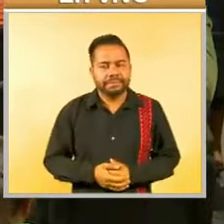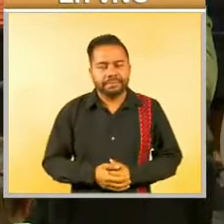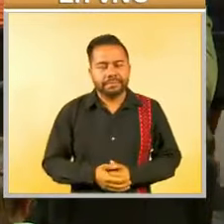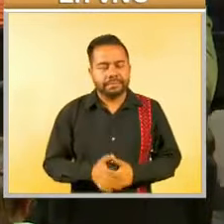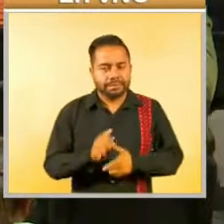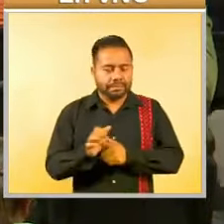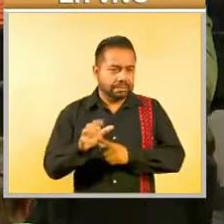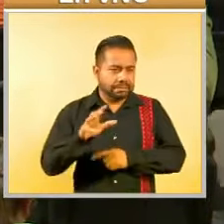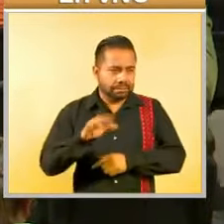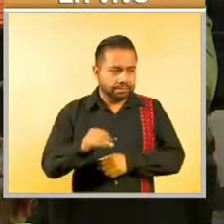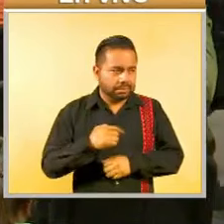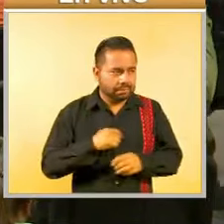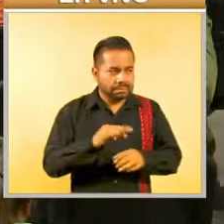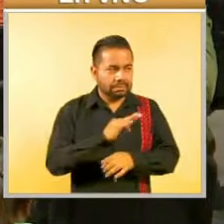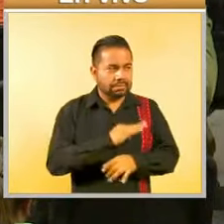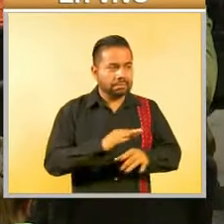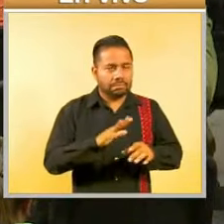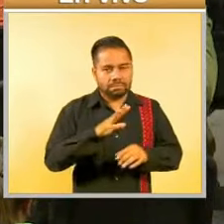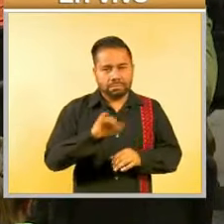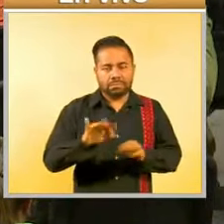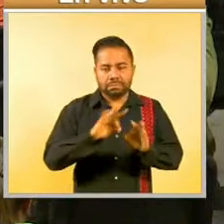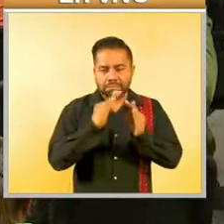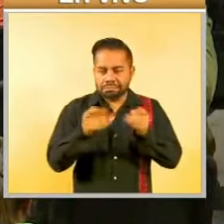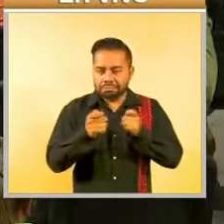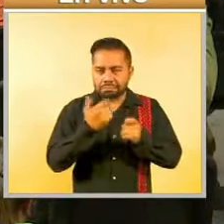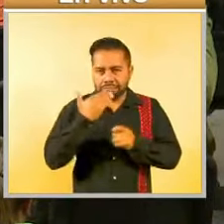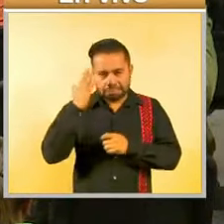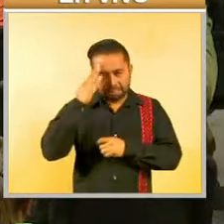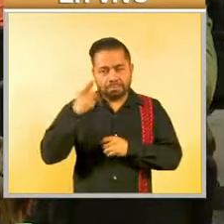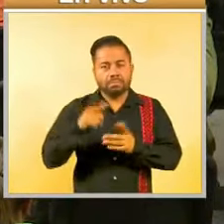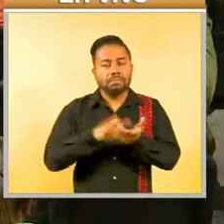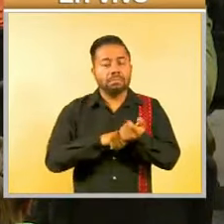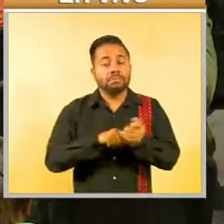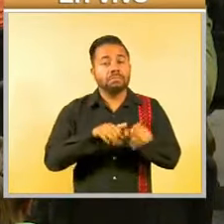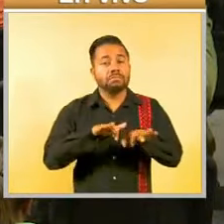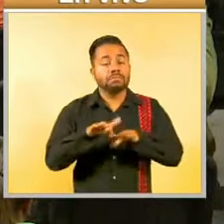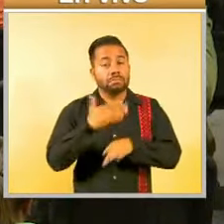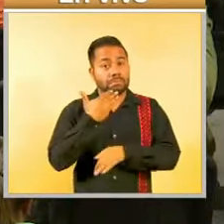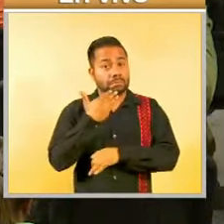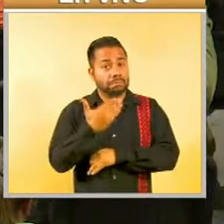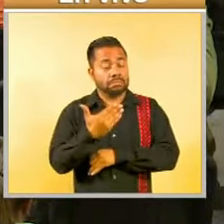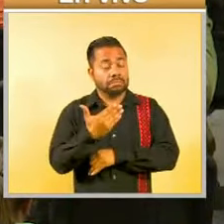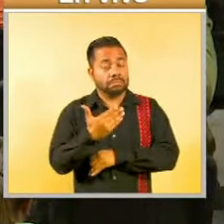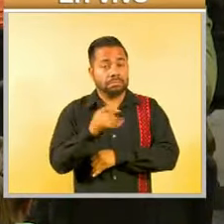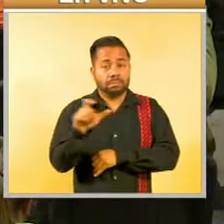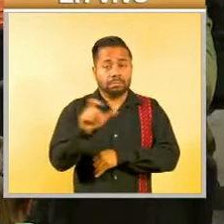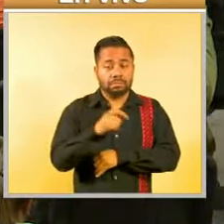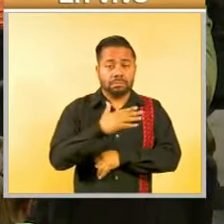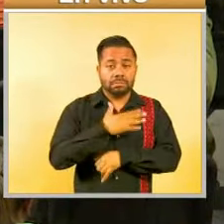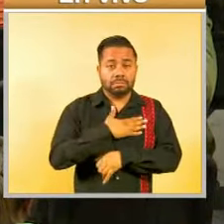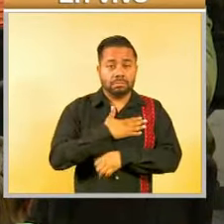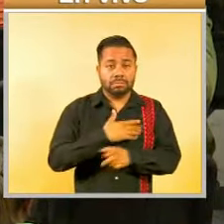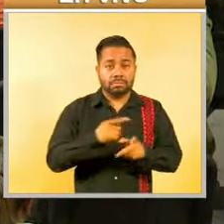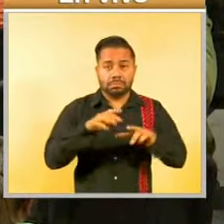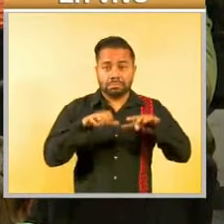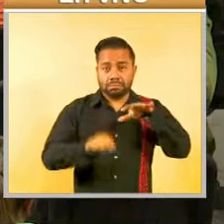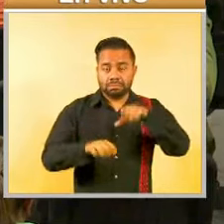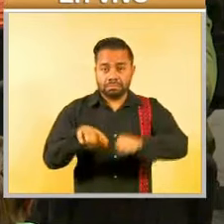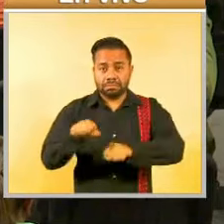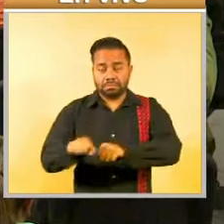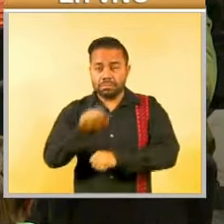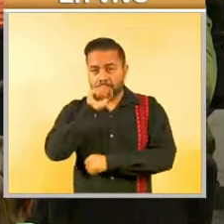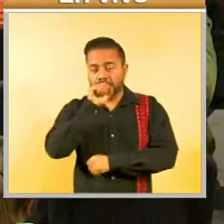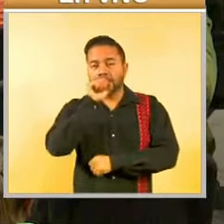esa parte lo manejamos a nivel estratégico pero sí se está haciendo un trabajo amplio y cuando nosotros hacemos aseguramientos